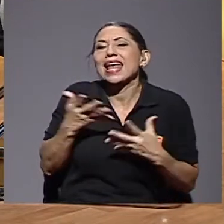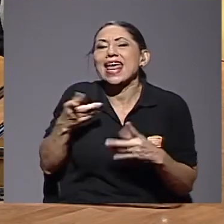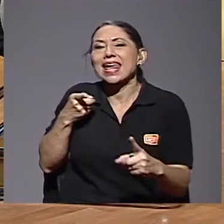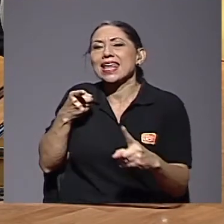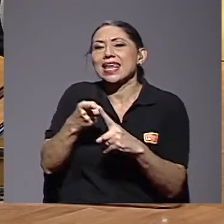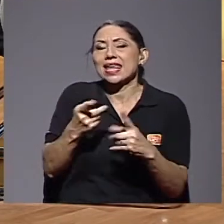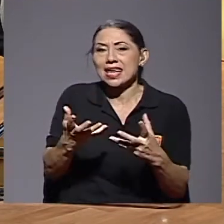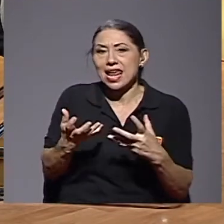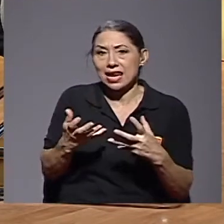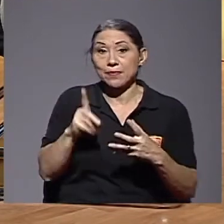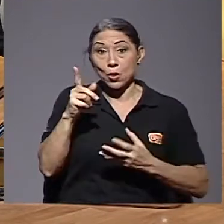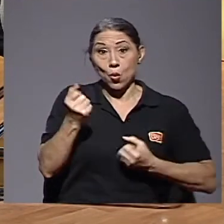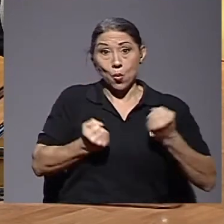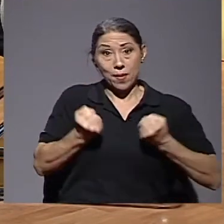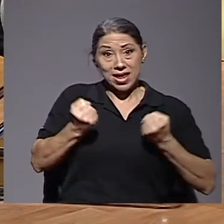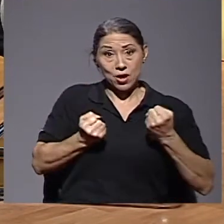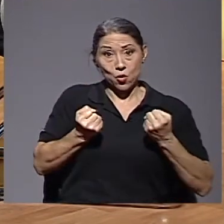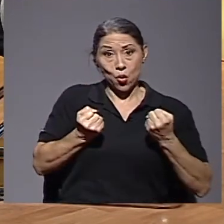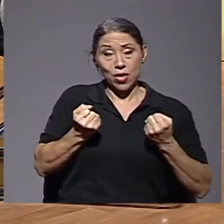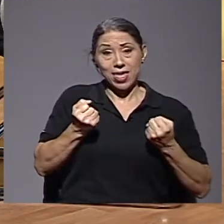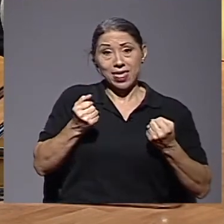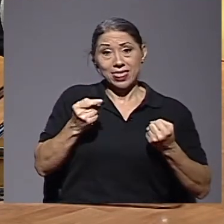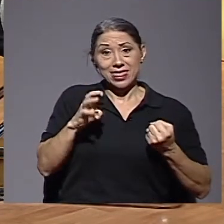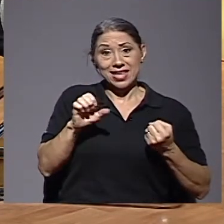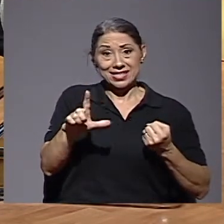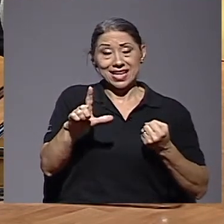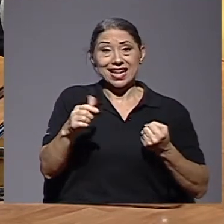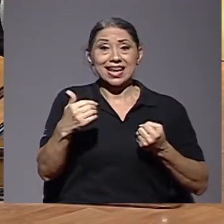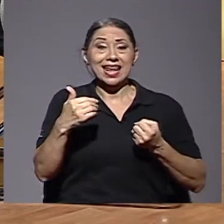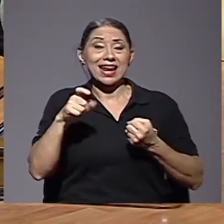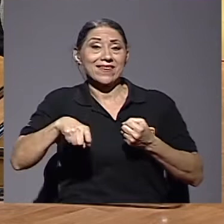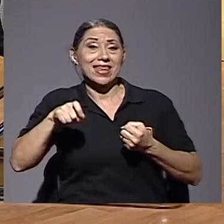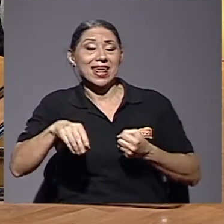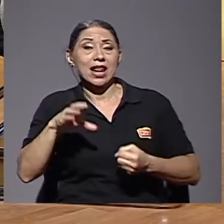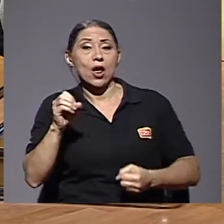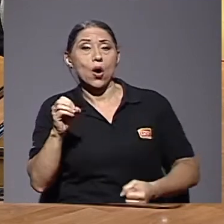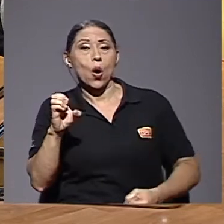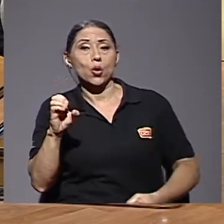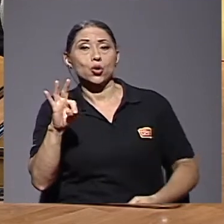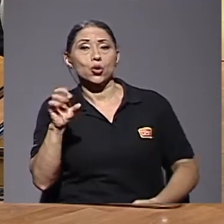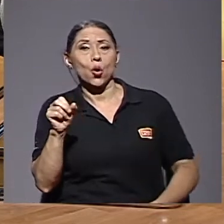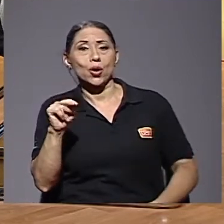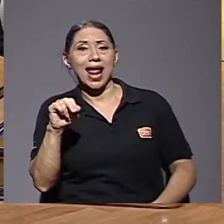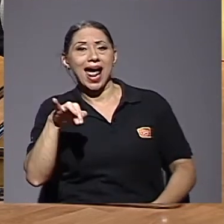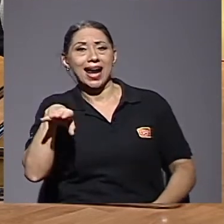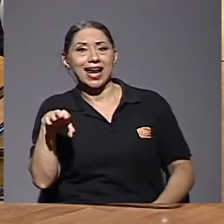que dice se requiere un octanaje RON 91,